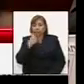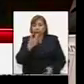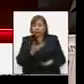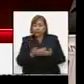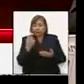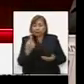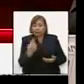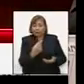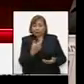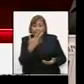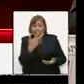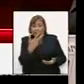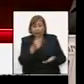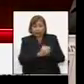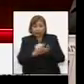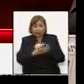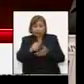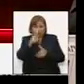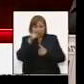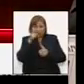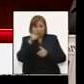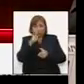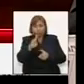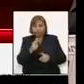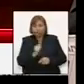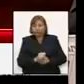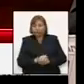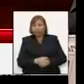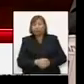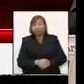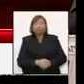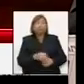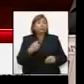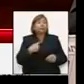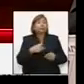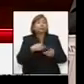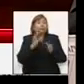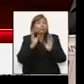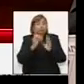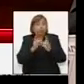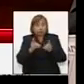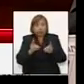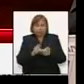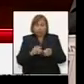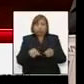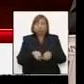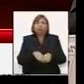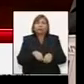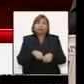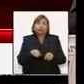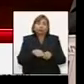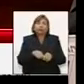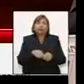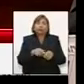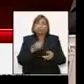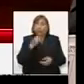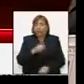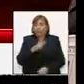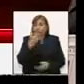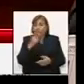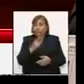cada 3 meses hacemos práctica de tiro, ¿no? Para tener nosotros como departamento y también comunidad. Cada